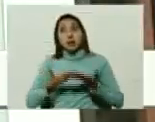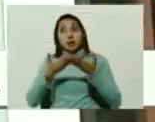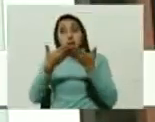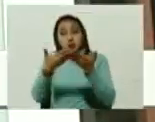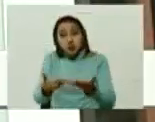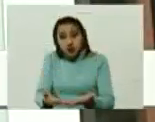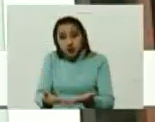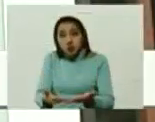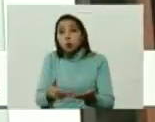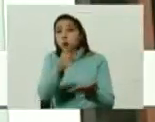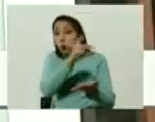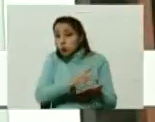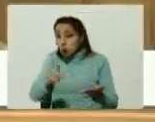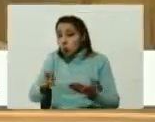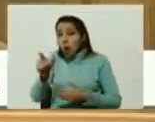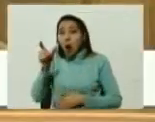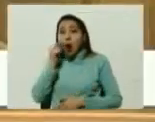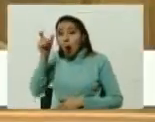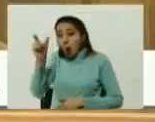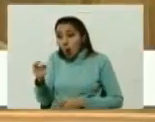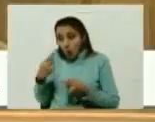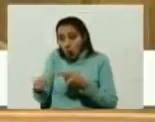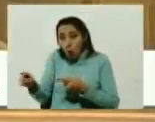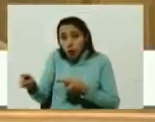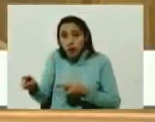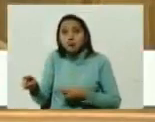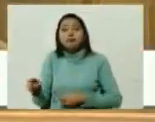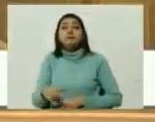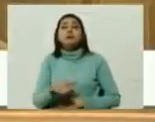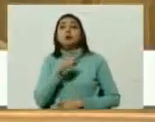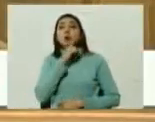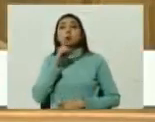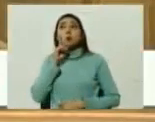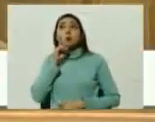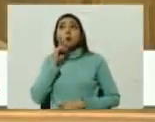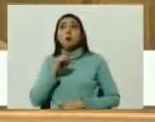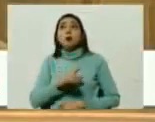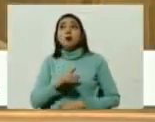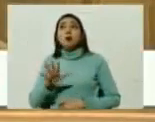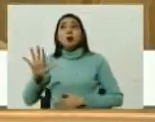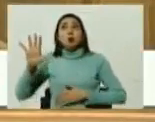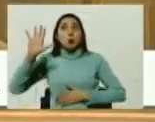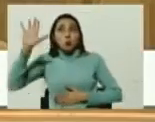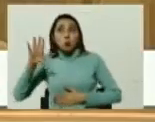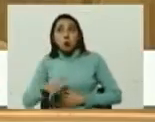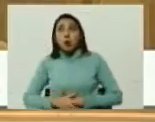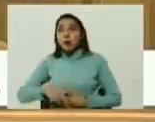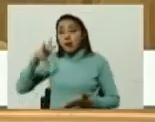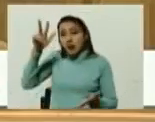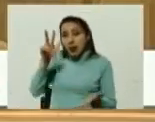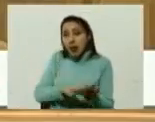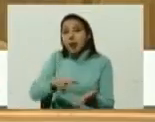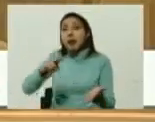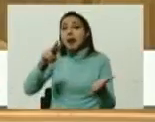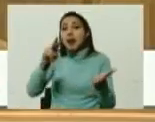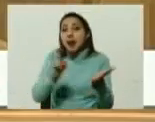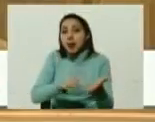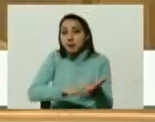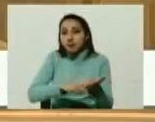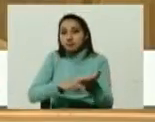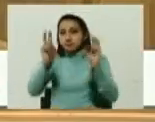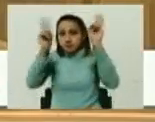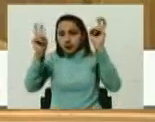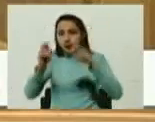pequeño poema de una persona que está aquí entre nosotros que se llama jurar es declarar la verdad curar es